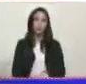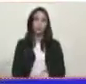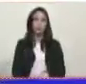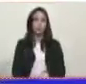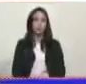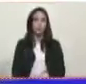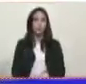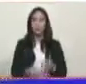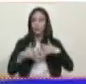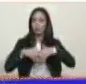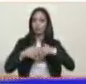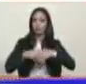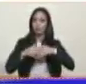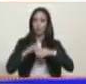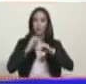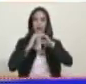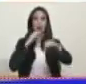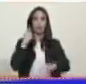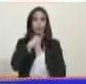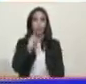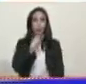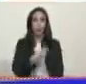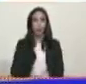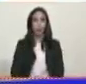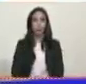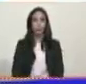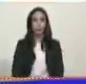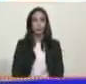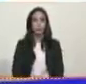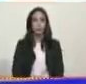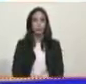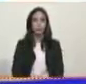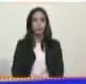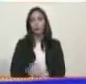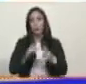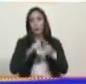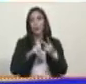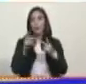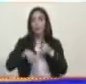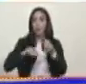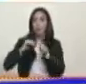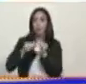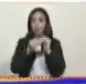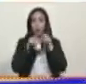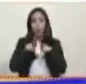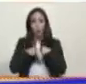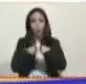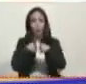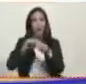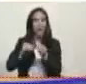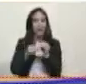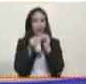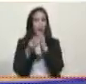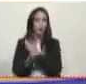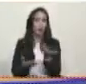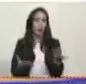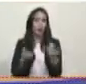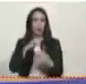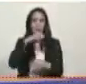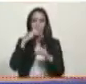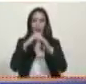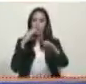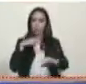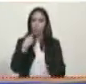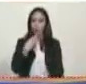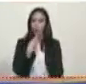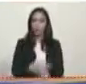la gran planta de autobuses Yutón y la recuperación paulatina. Es clave, mire, yo le decía